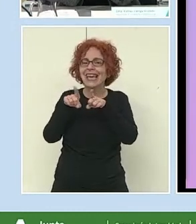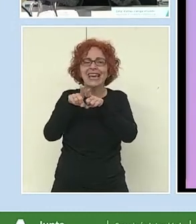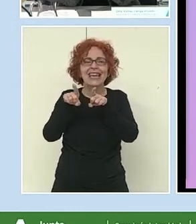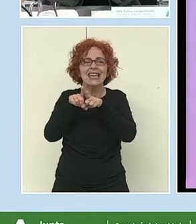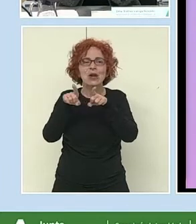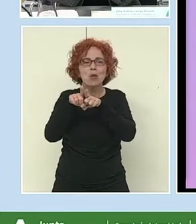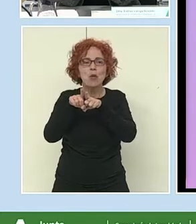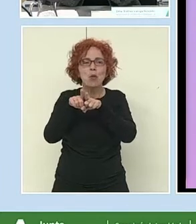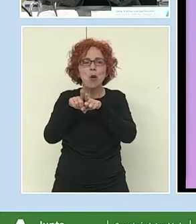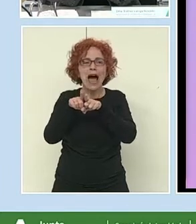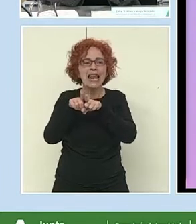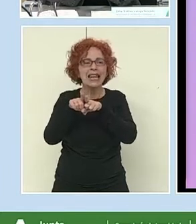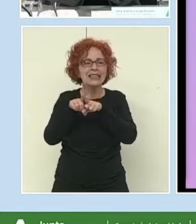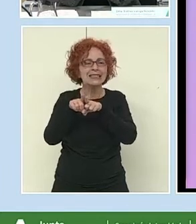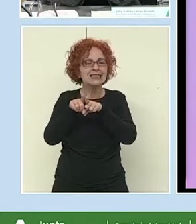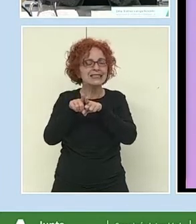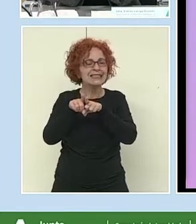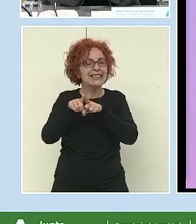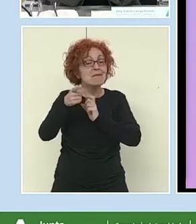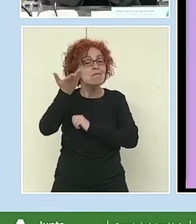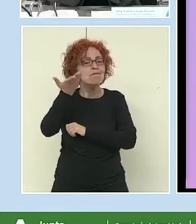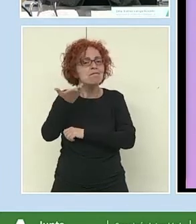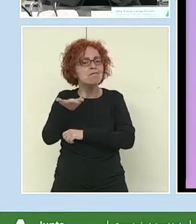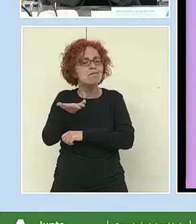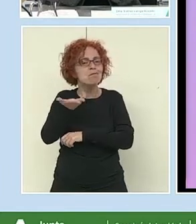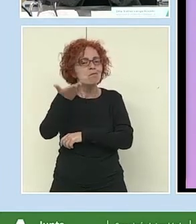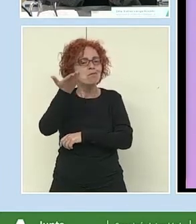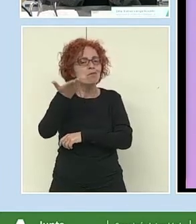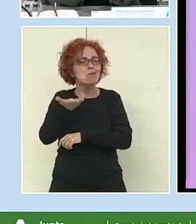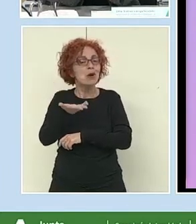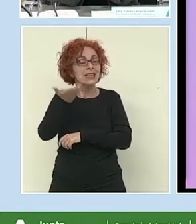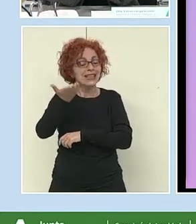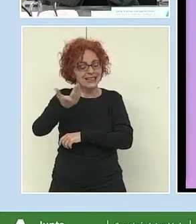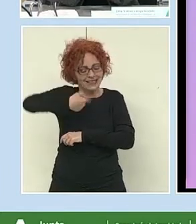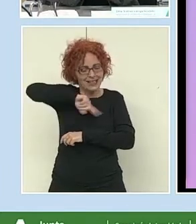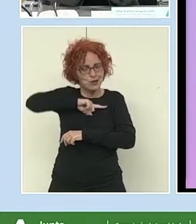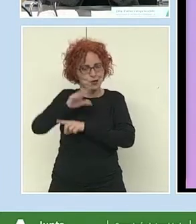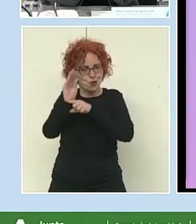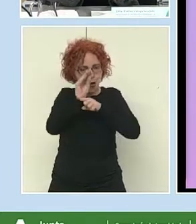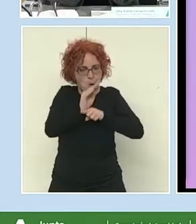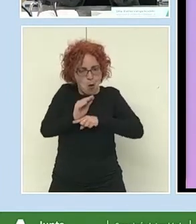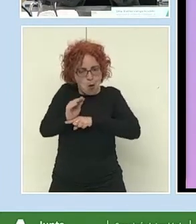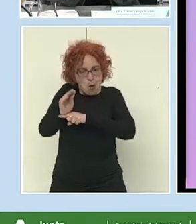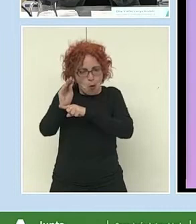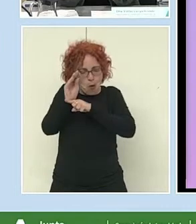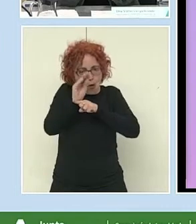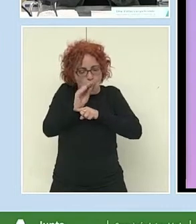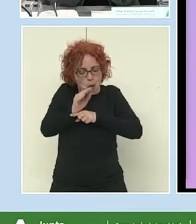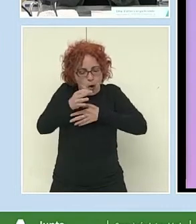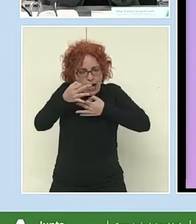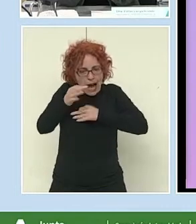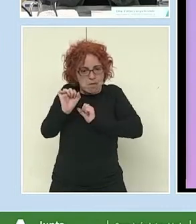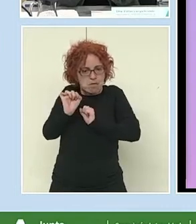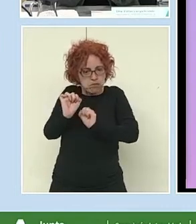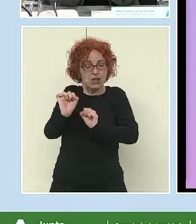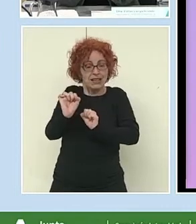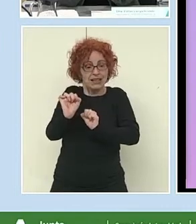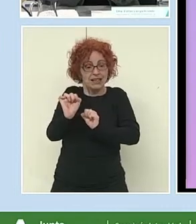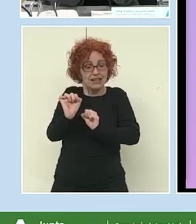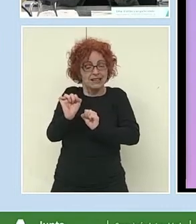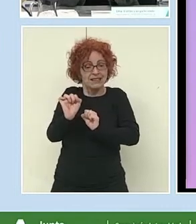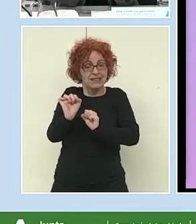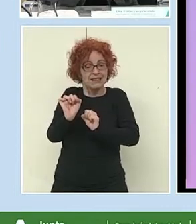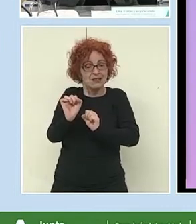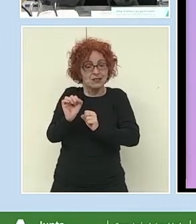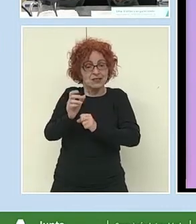en algo muy valorado, en un valor fundamental. Y esto, unido a que